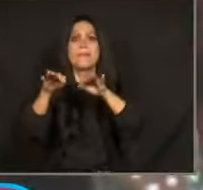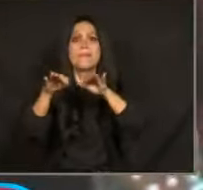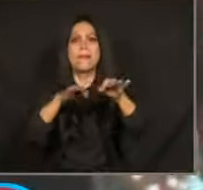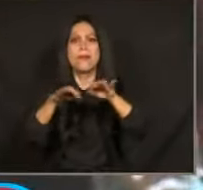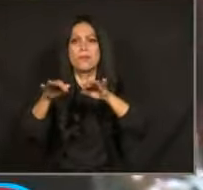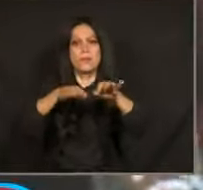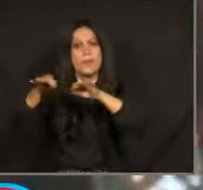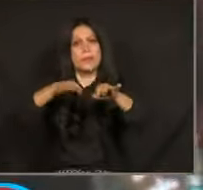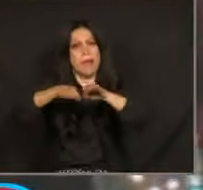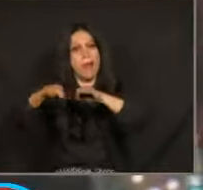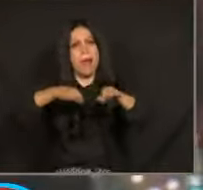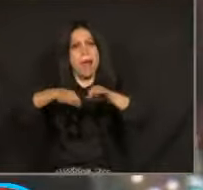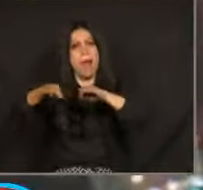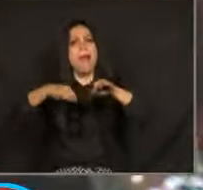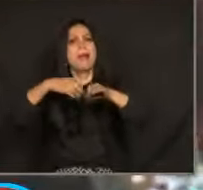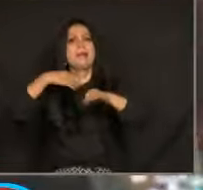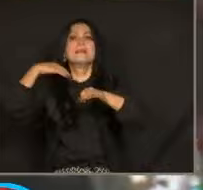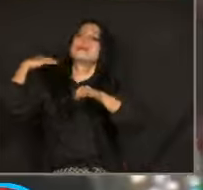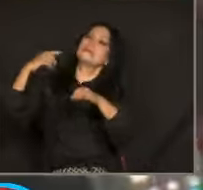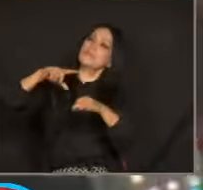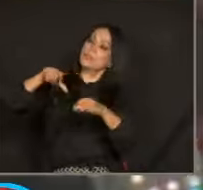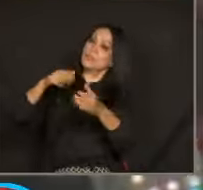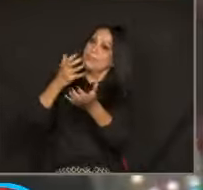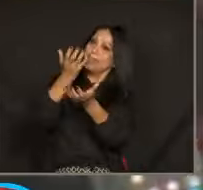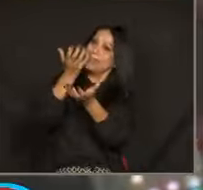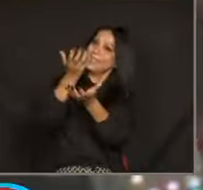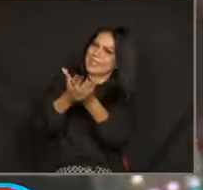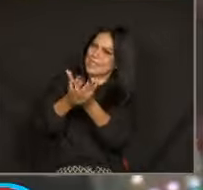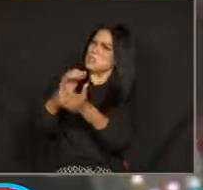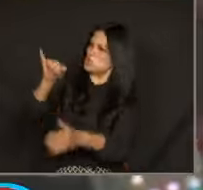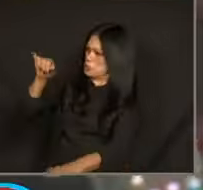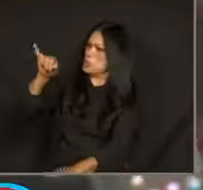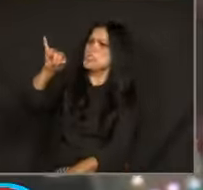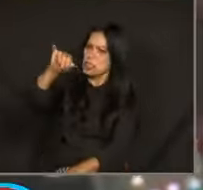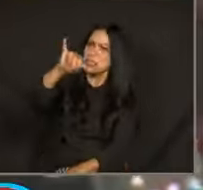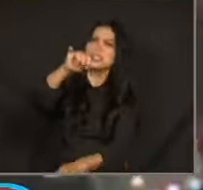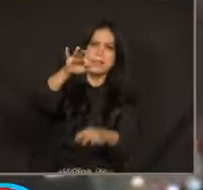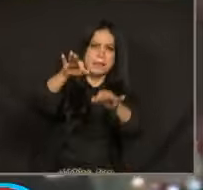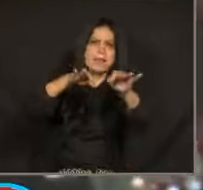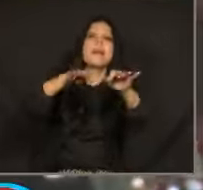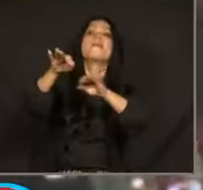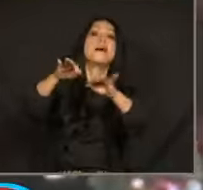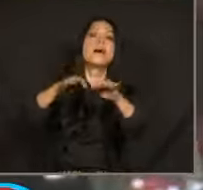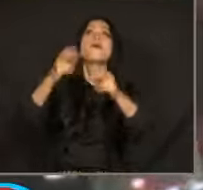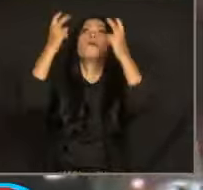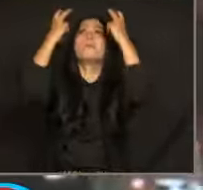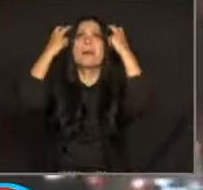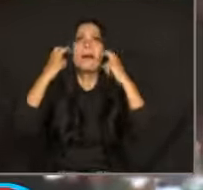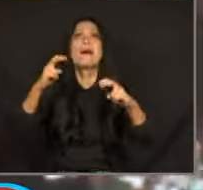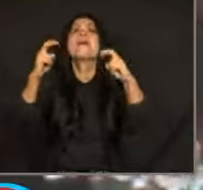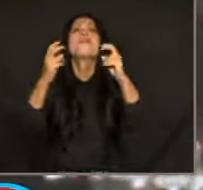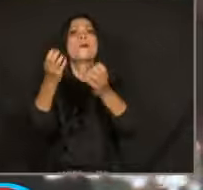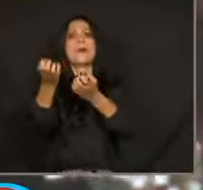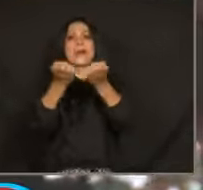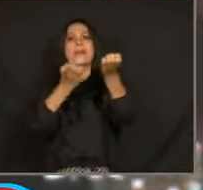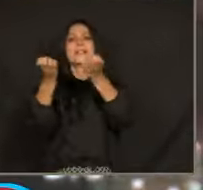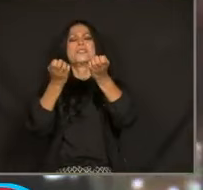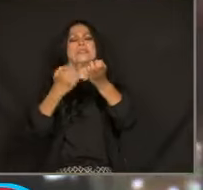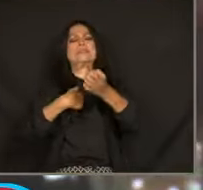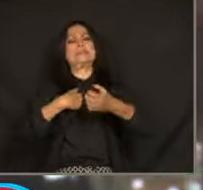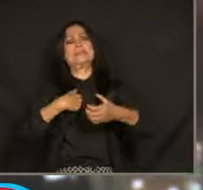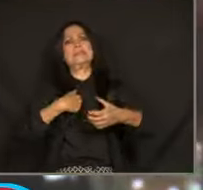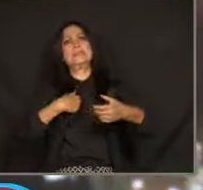agarro rachita fuerza fuerte y agarro todo lo que me llamen Sí sí sí voy sí voy sí voy entonces estuve viajando haciendo ejercicio y me troné